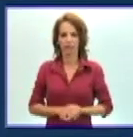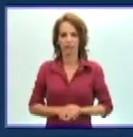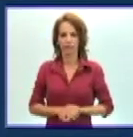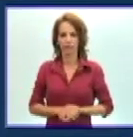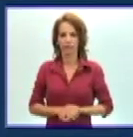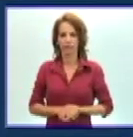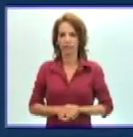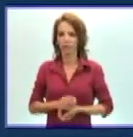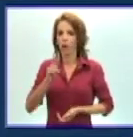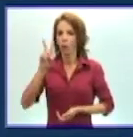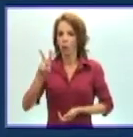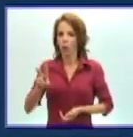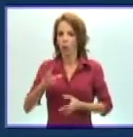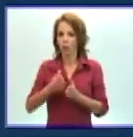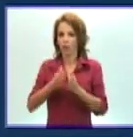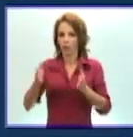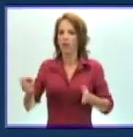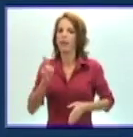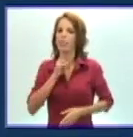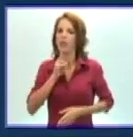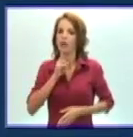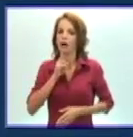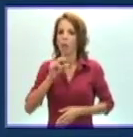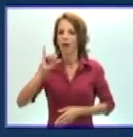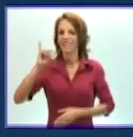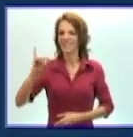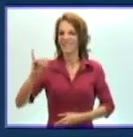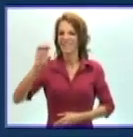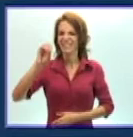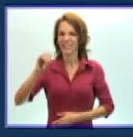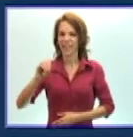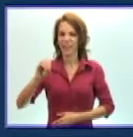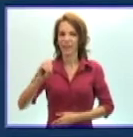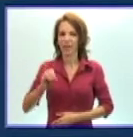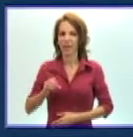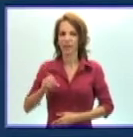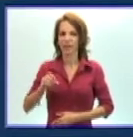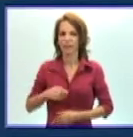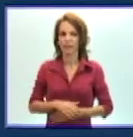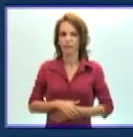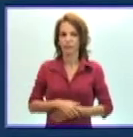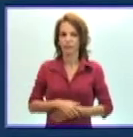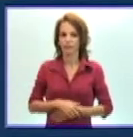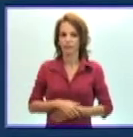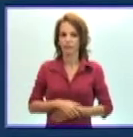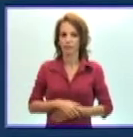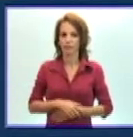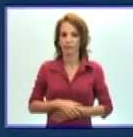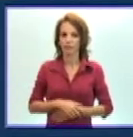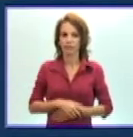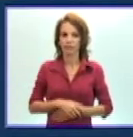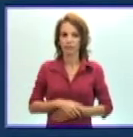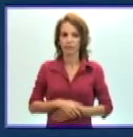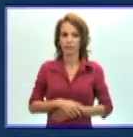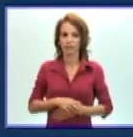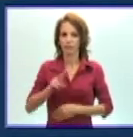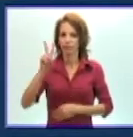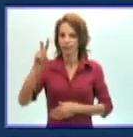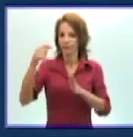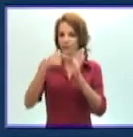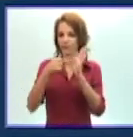60 centímetros cúbicos. Y quiero determinar el volumen de ese cuerpo que tenemos colgado de un hilo. ¿Qué hacemos?